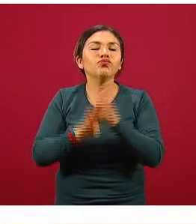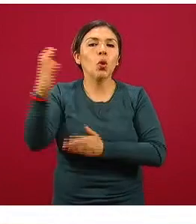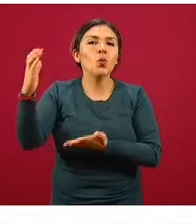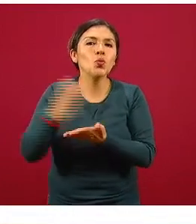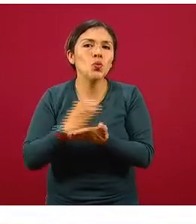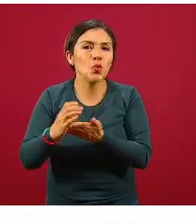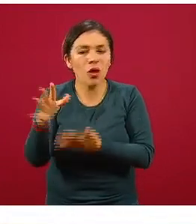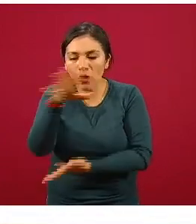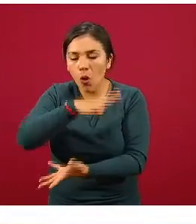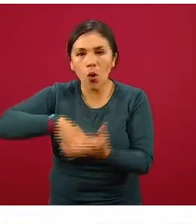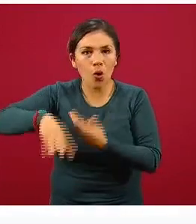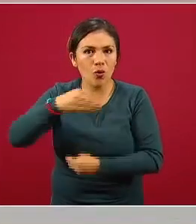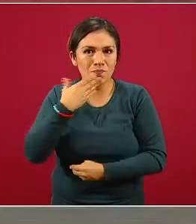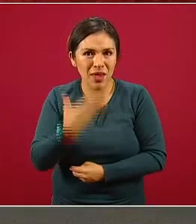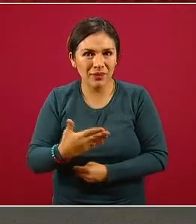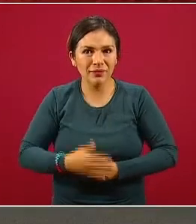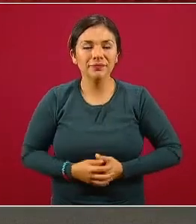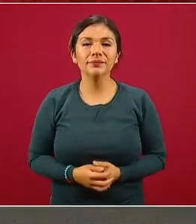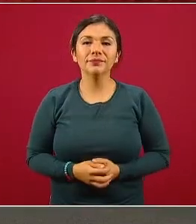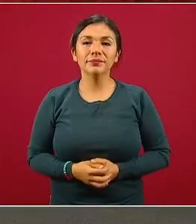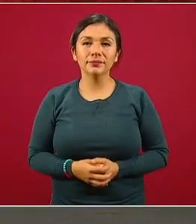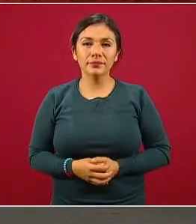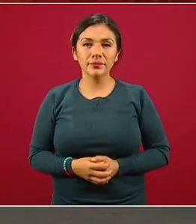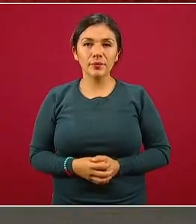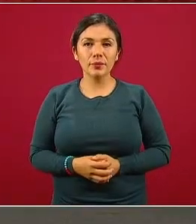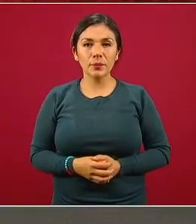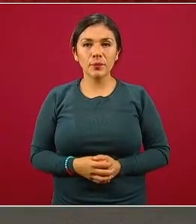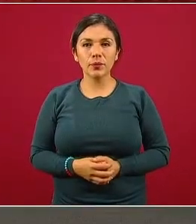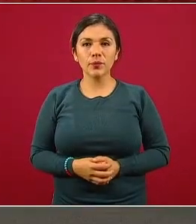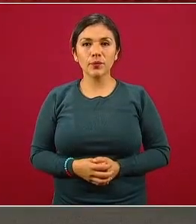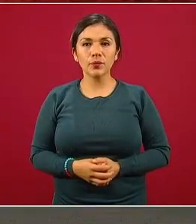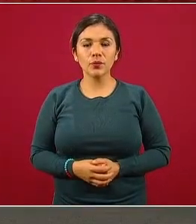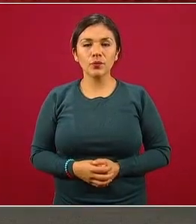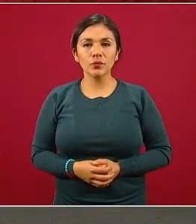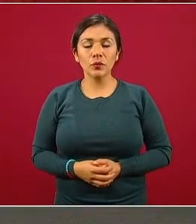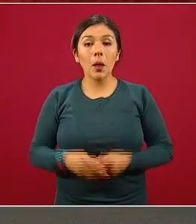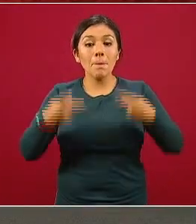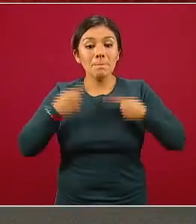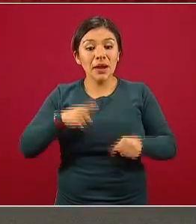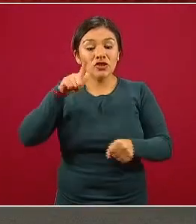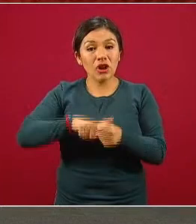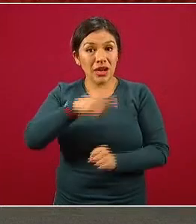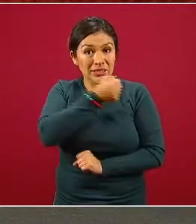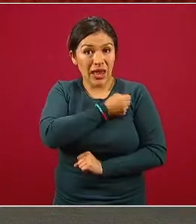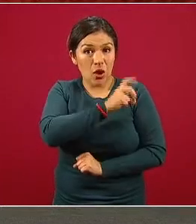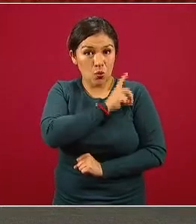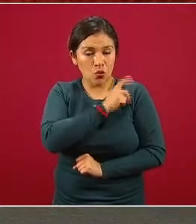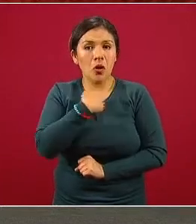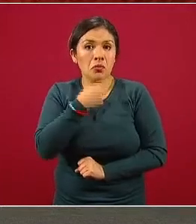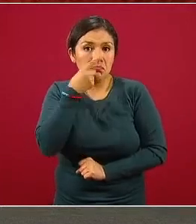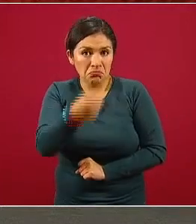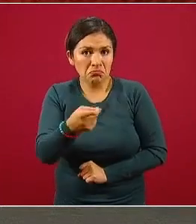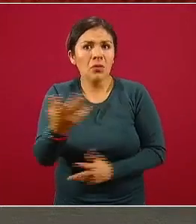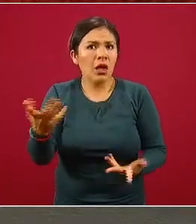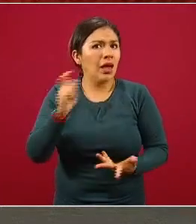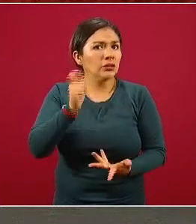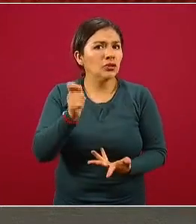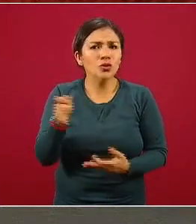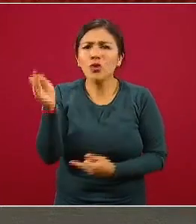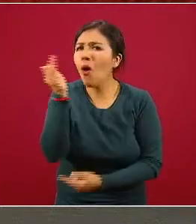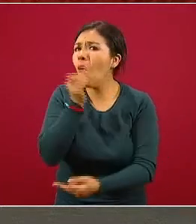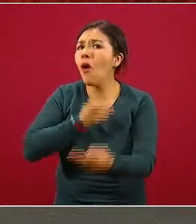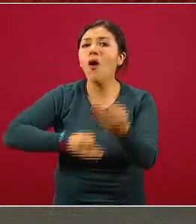recuperación social. La que sigue, por favor. Cuando hablamos de personal de salud, hablamos de todo